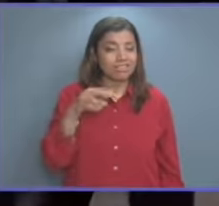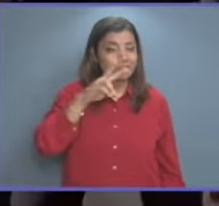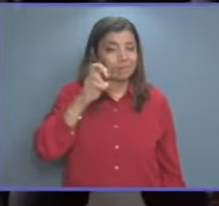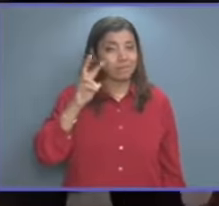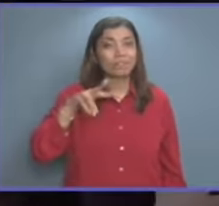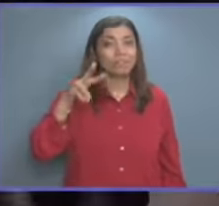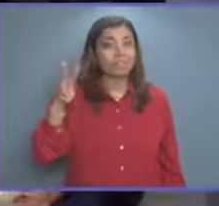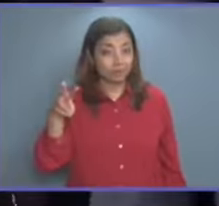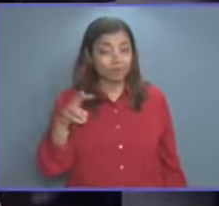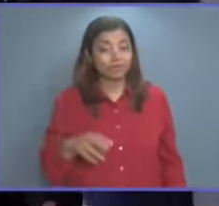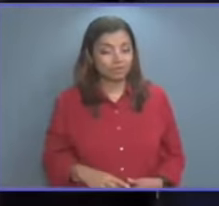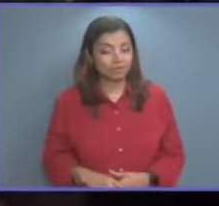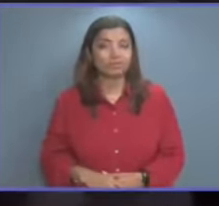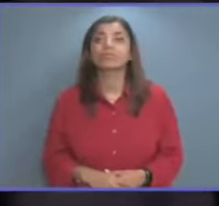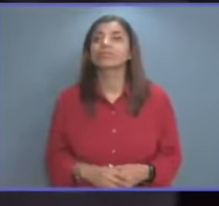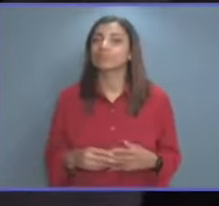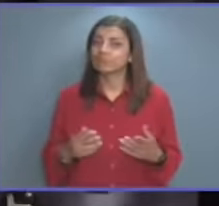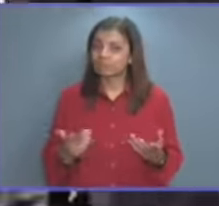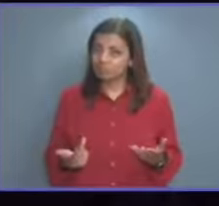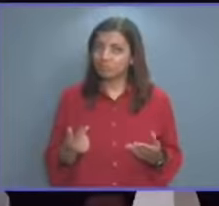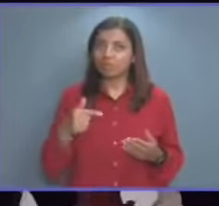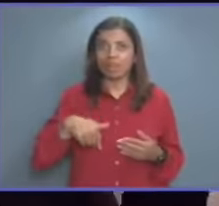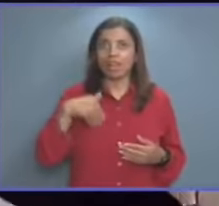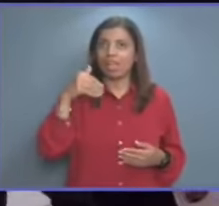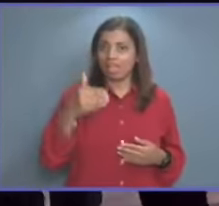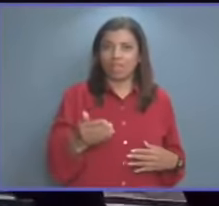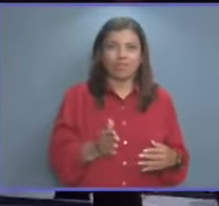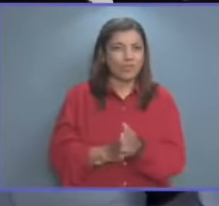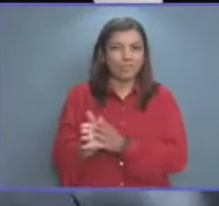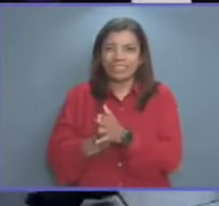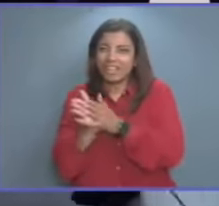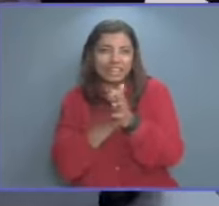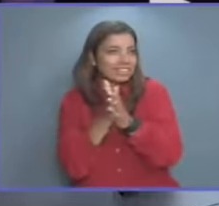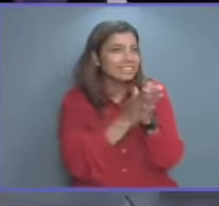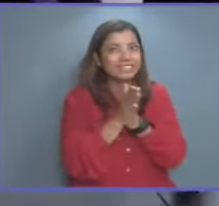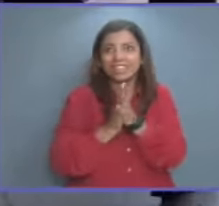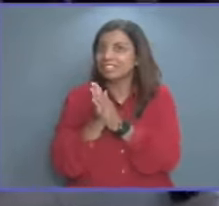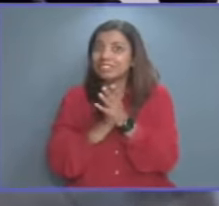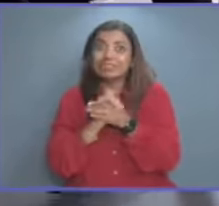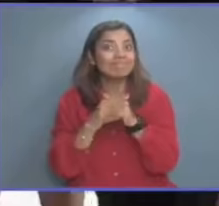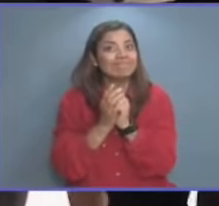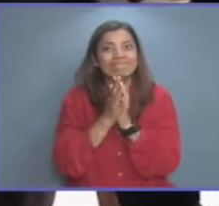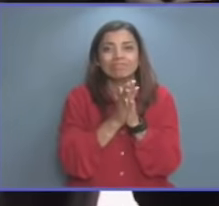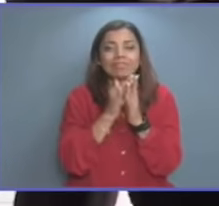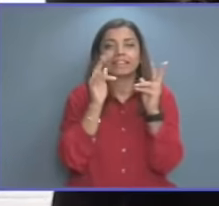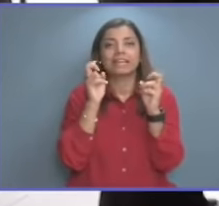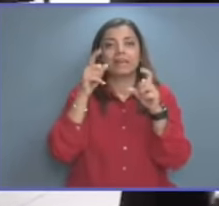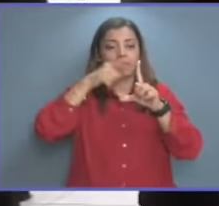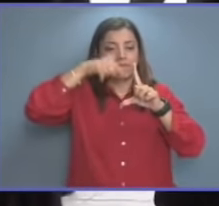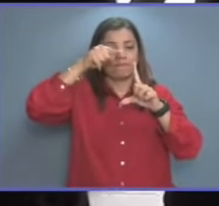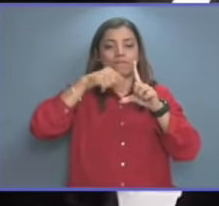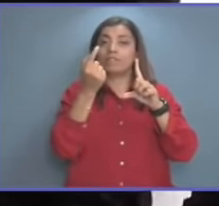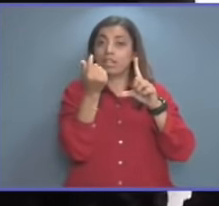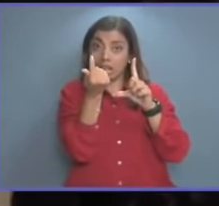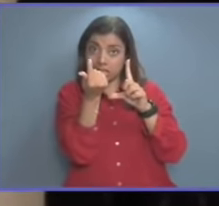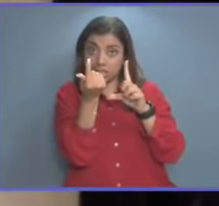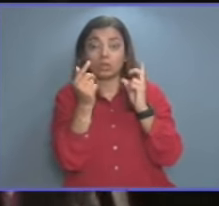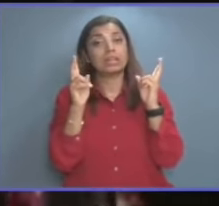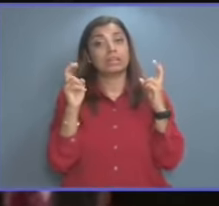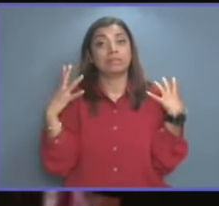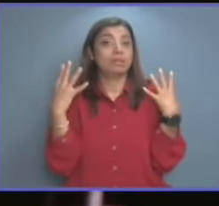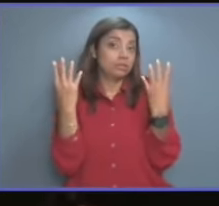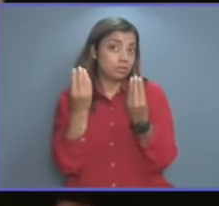tal parece que será un año interesante cargado de aprobaciones importantes en materia financiera y social y además